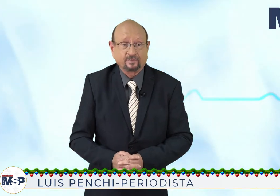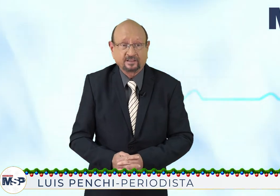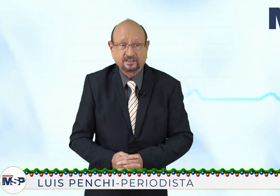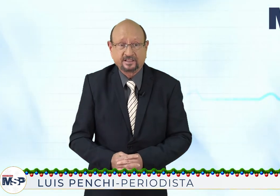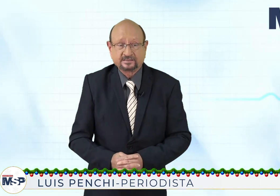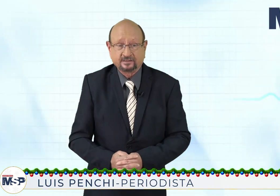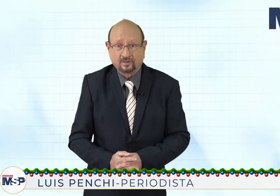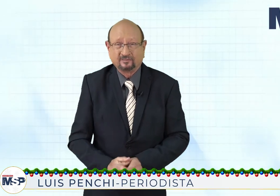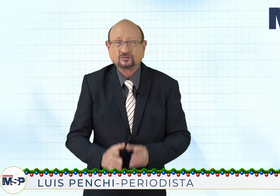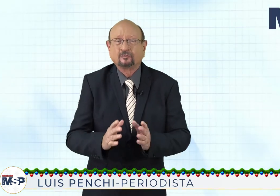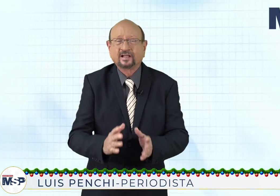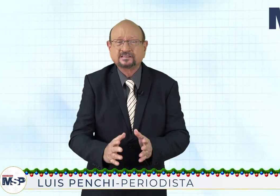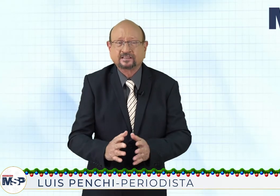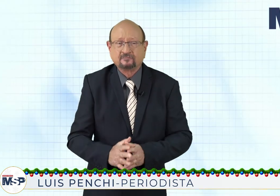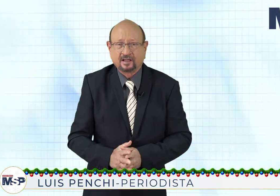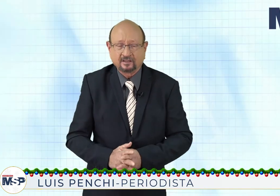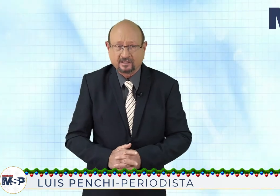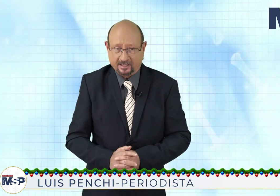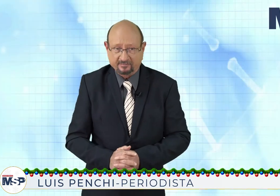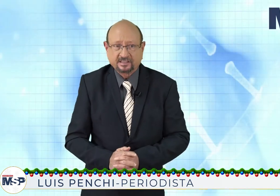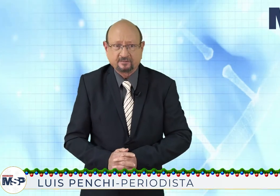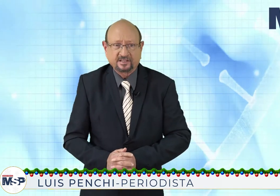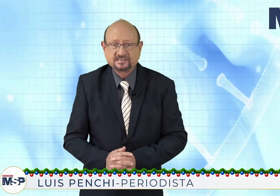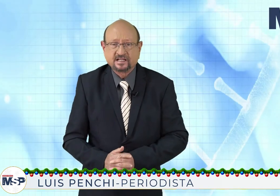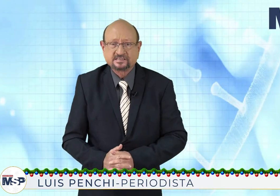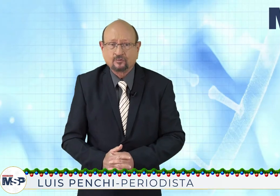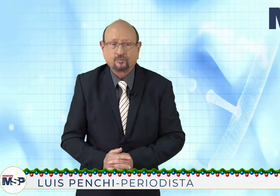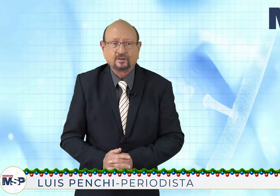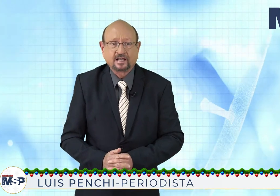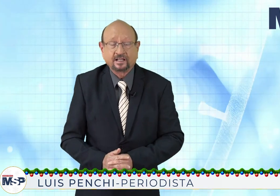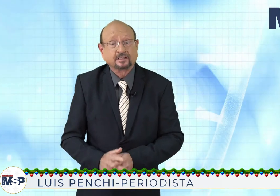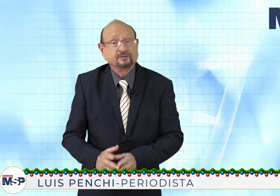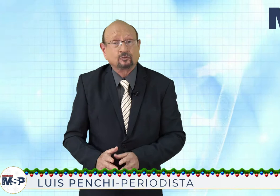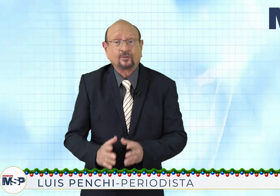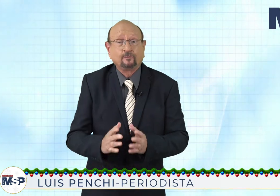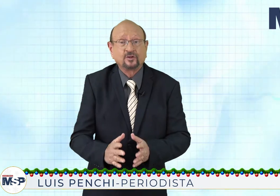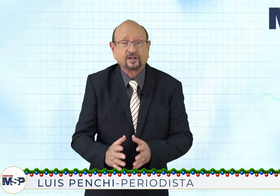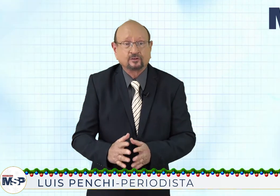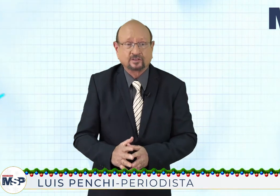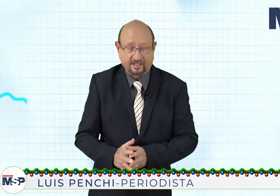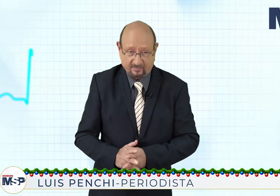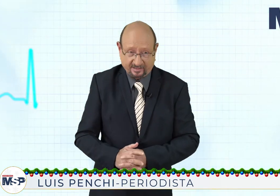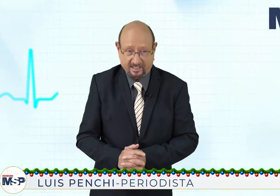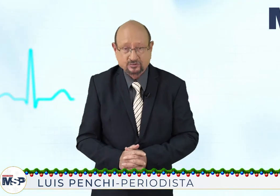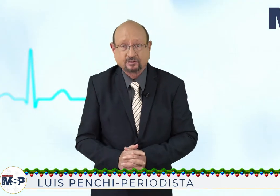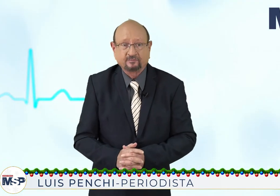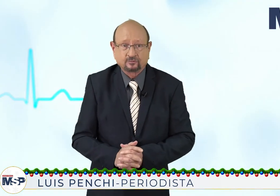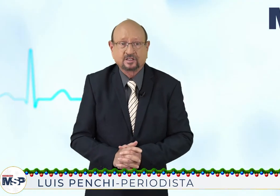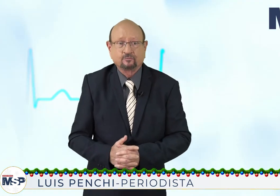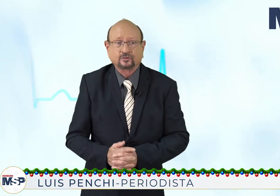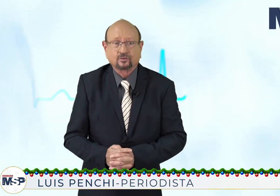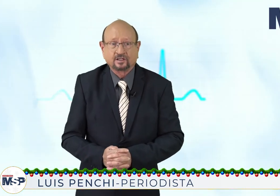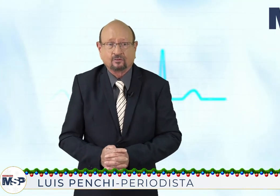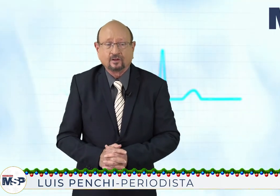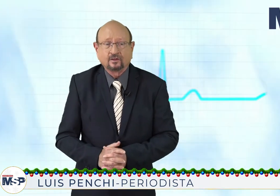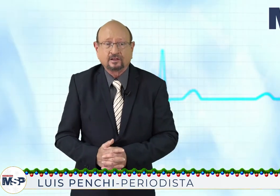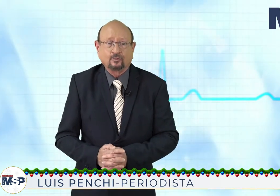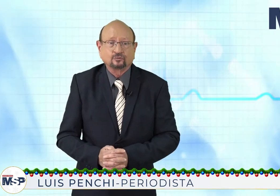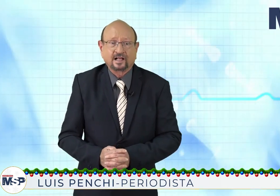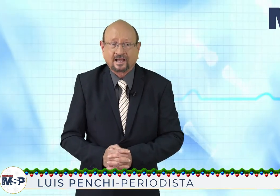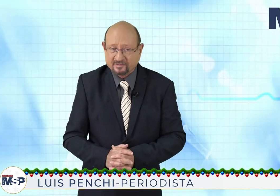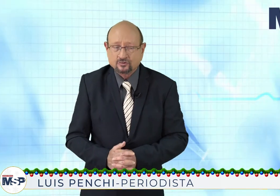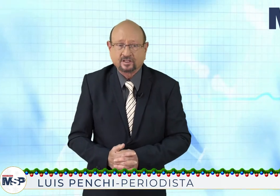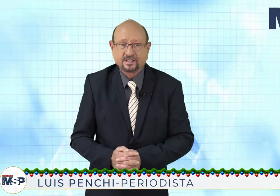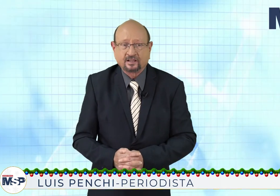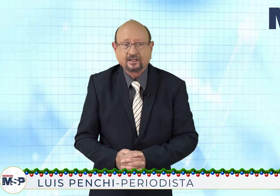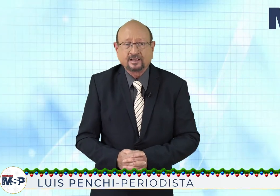del COVID-19. Sobre ese tema, la revista de Medicina y Salud Pública entrevistó a dos pioneros en la investigación de virus en Puerto Rico, la